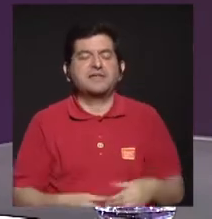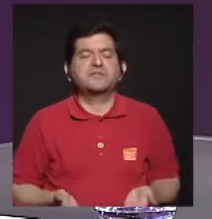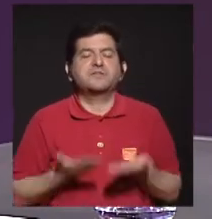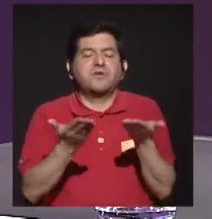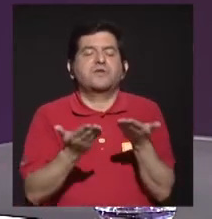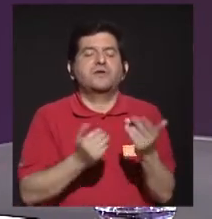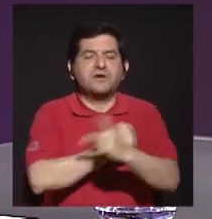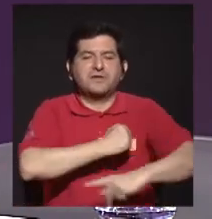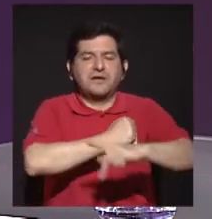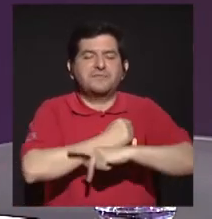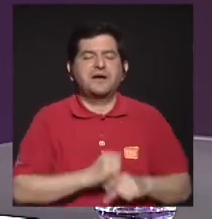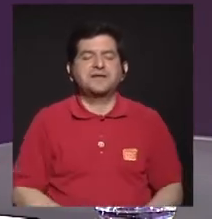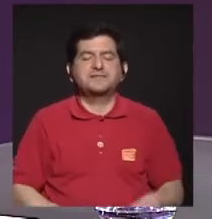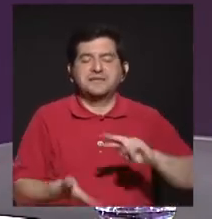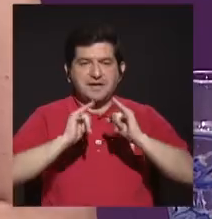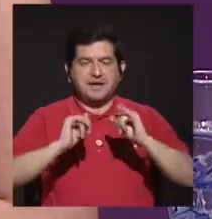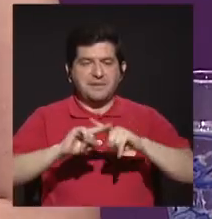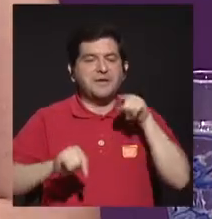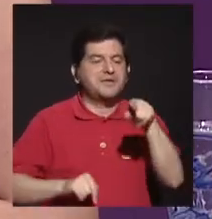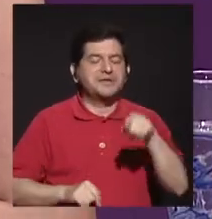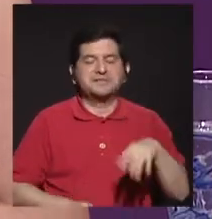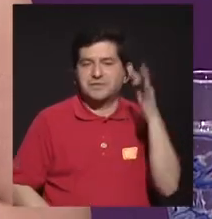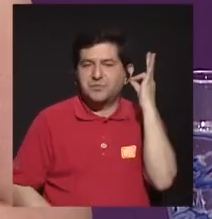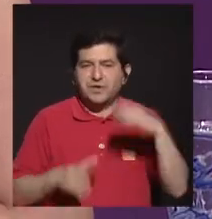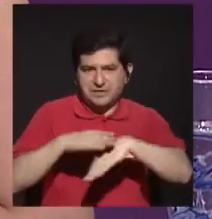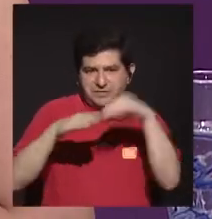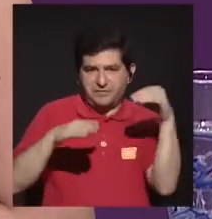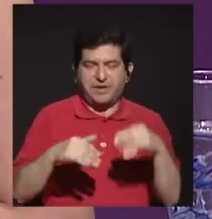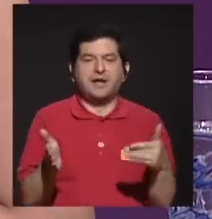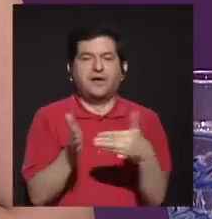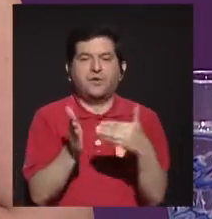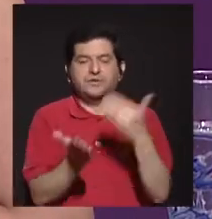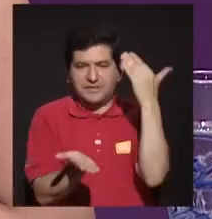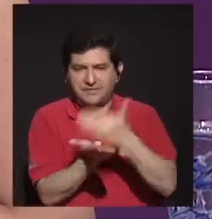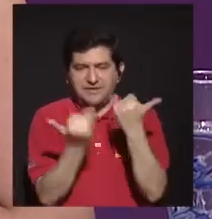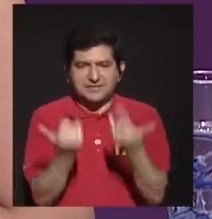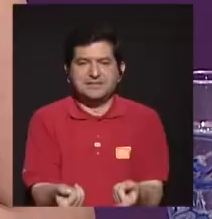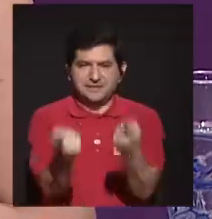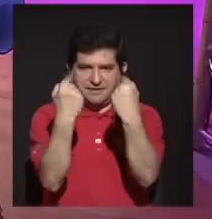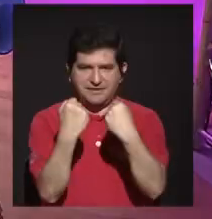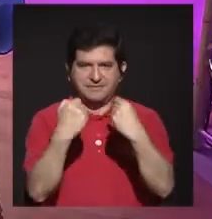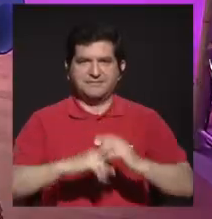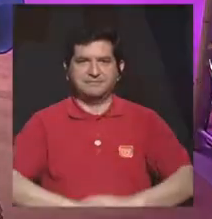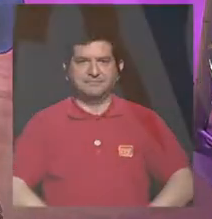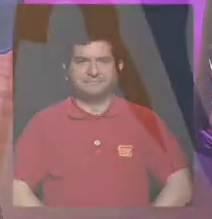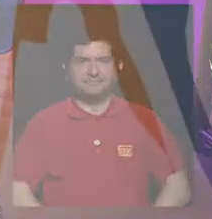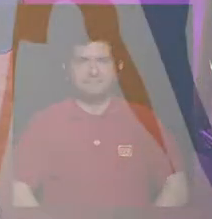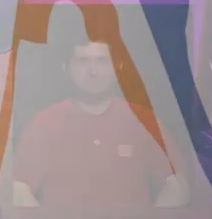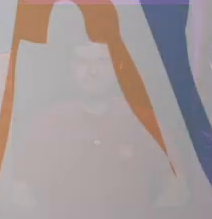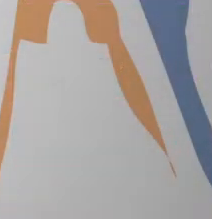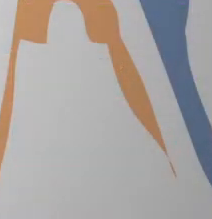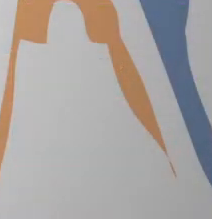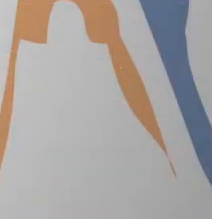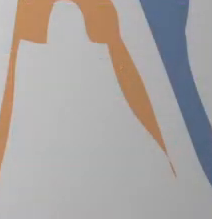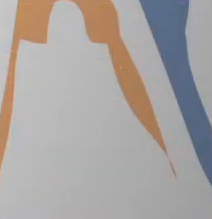país como equidad. Y ellas quedaron afuera. Vamos nuevamente a un corte, regresamos pronto.